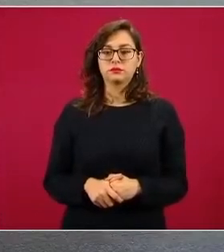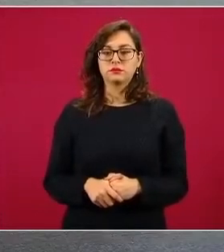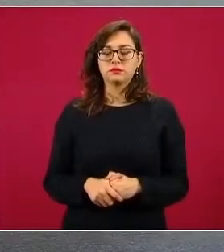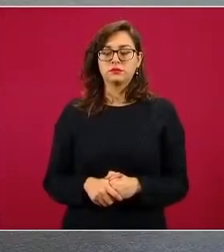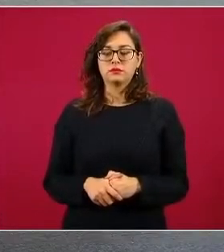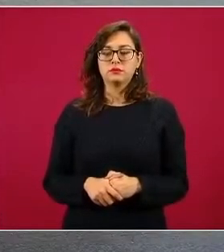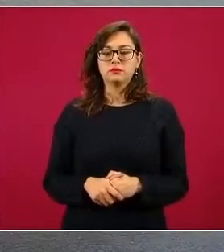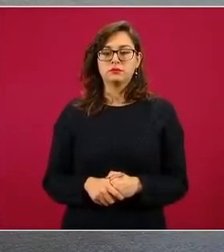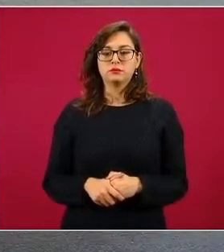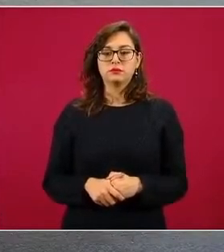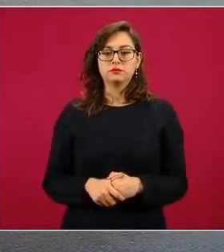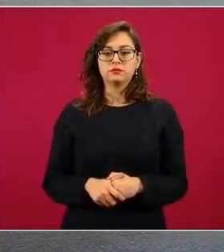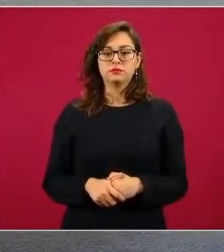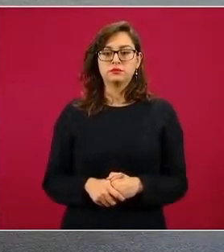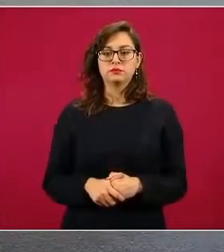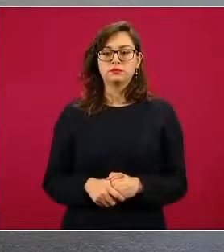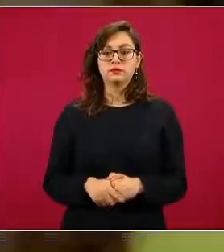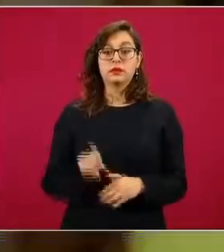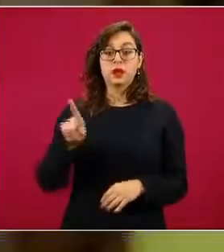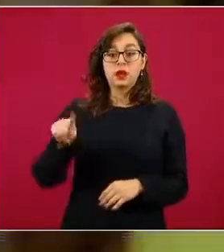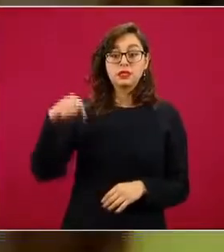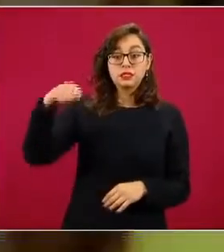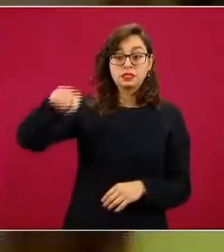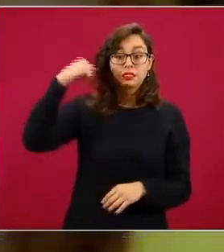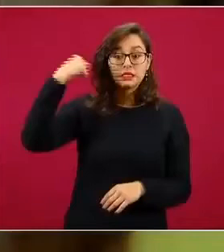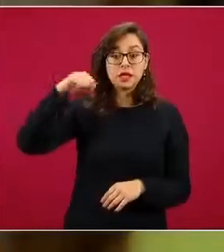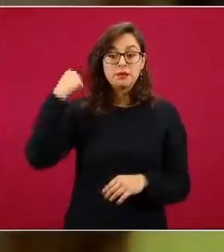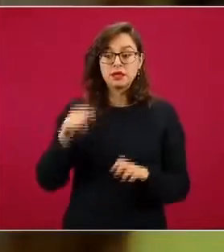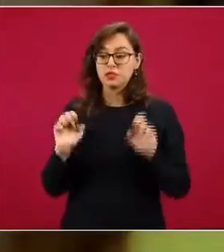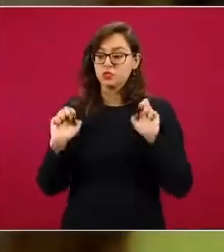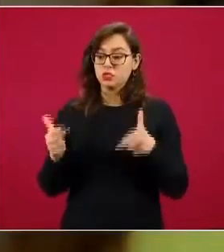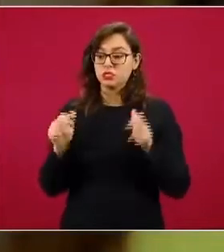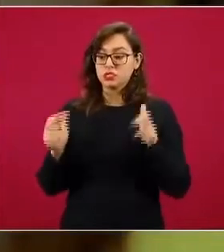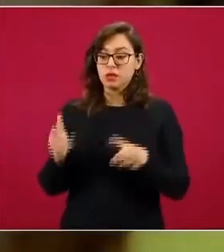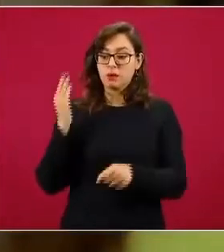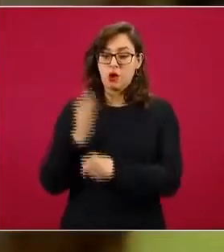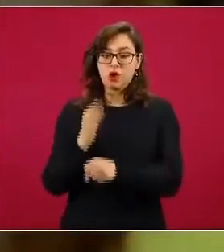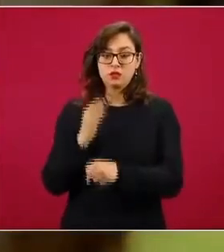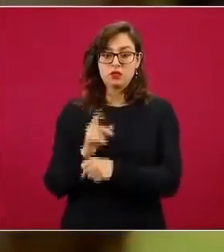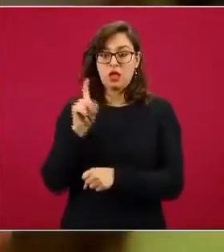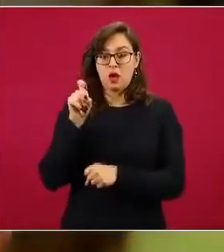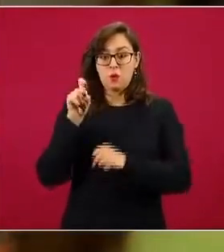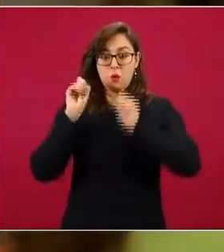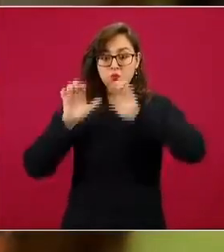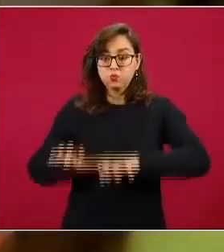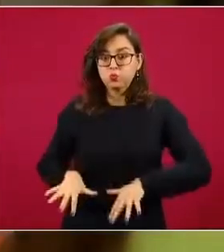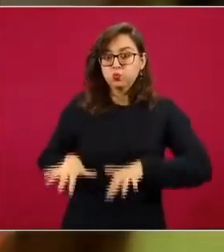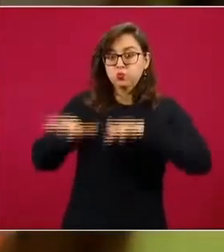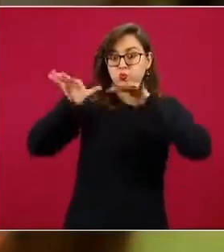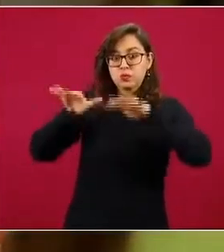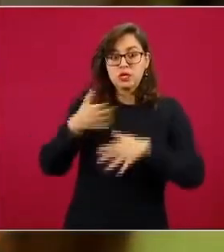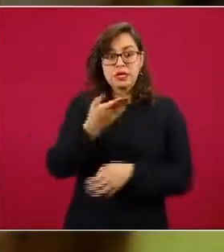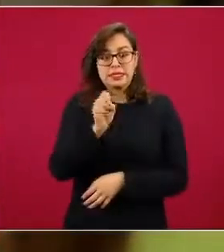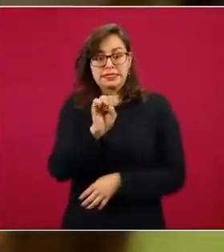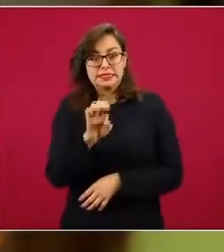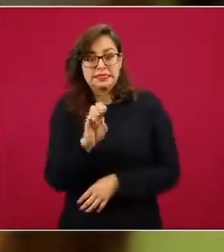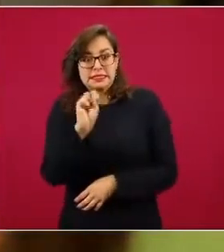estrategia para los habitantes de Tabasco y Chiapas que están padeciendo ahorita la inundación, si tienen alguna